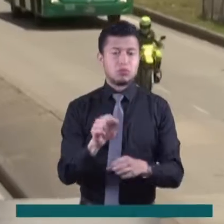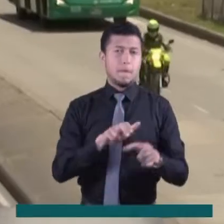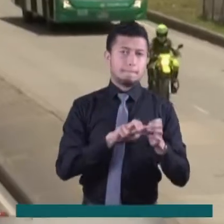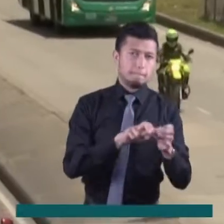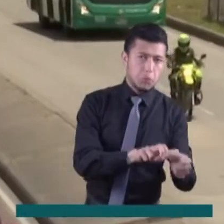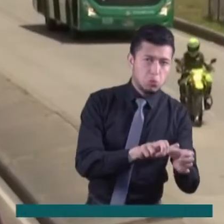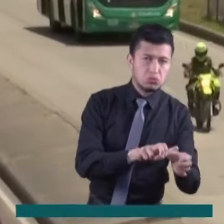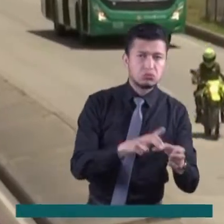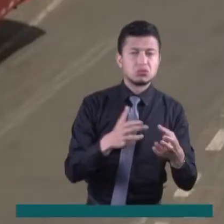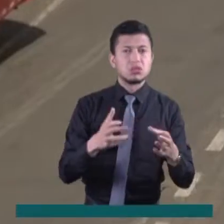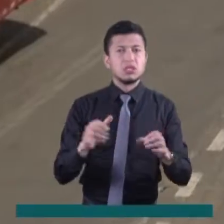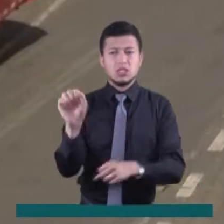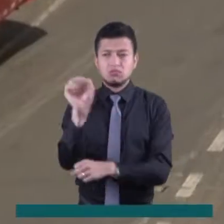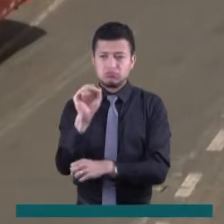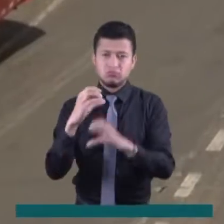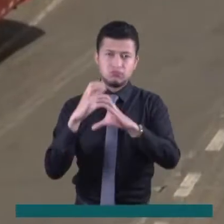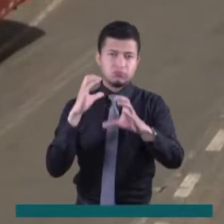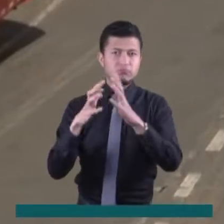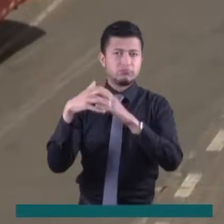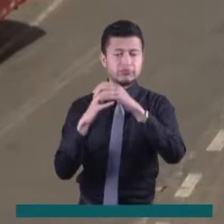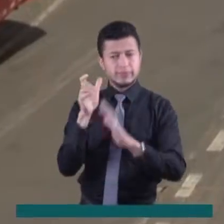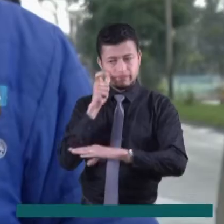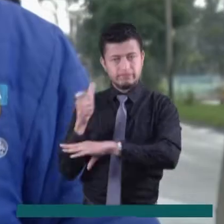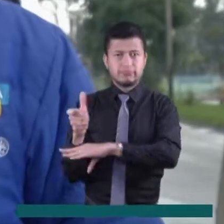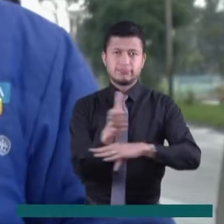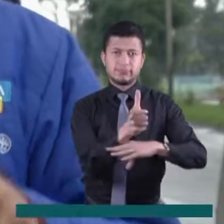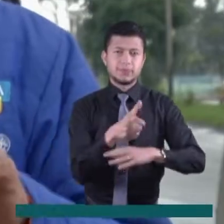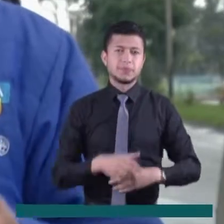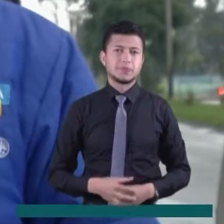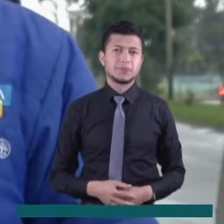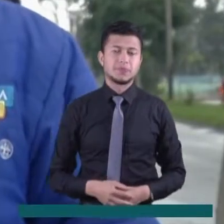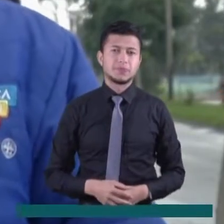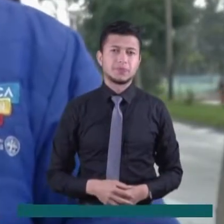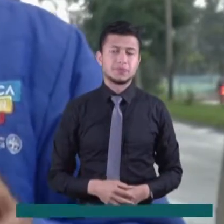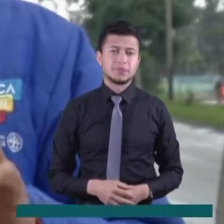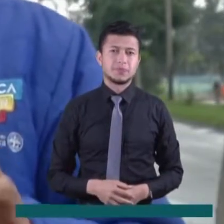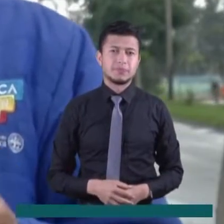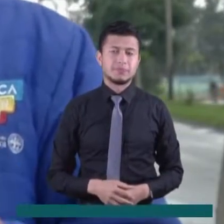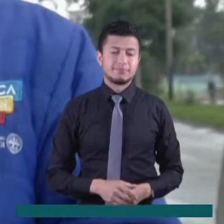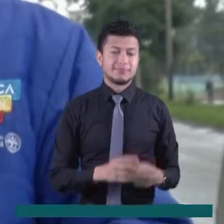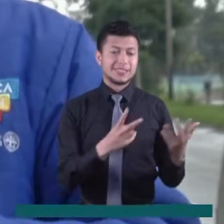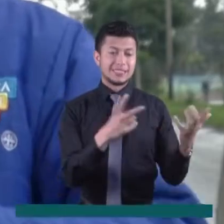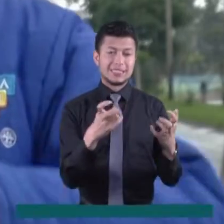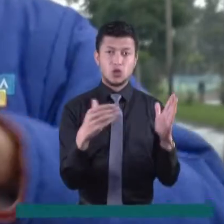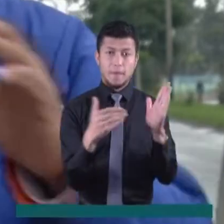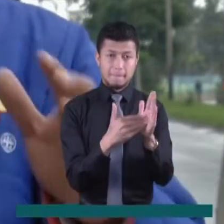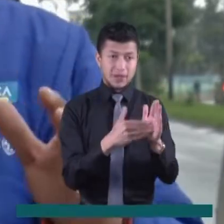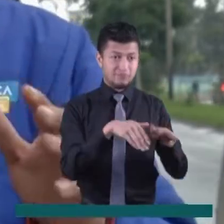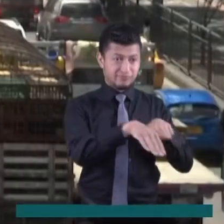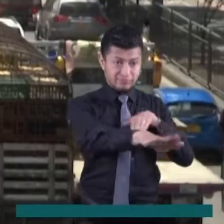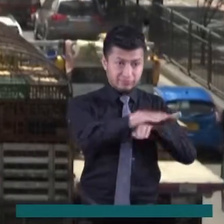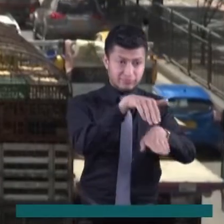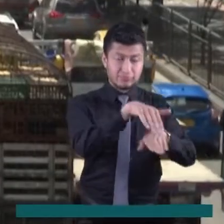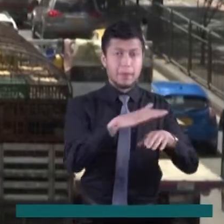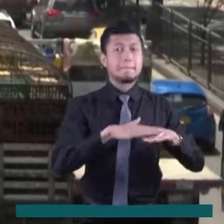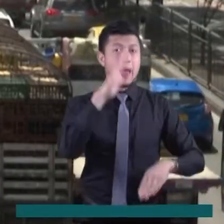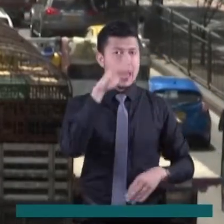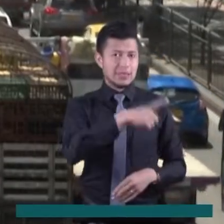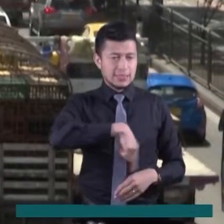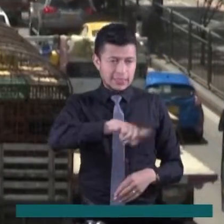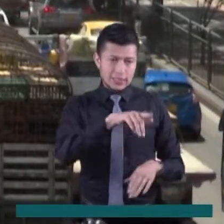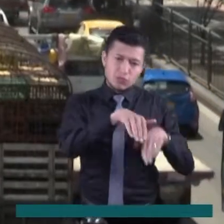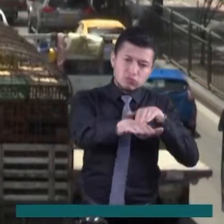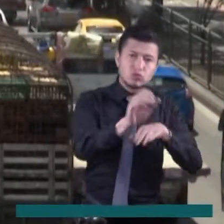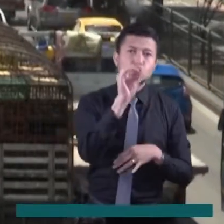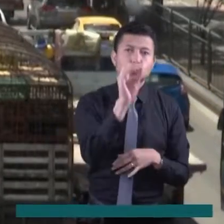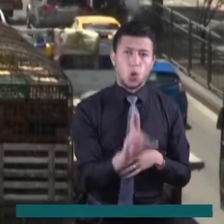particulares, buses intermunicipales o vehículos de carga. Más de 700.000 viajeros transitarán por las vías